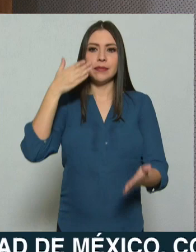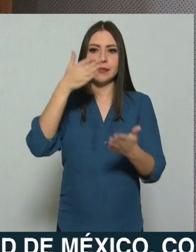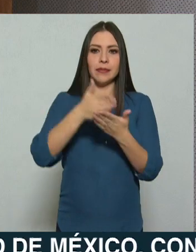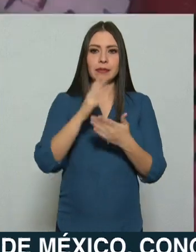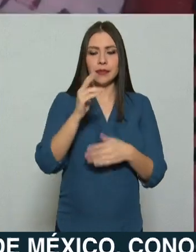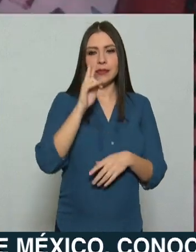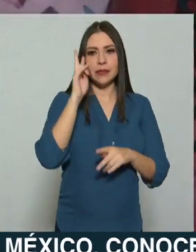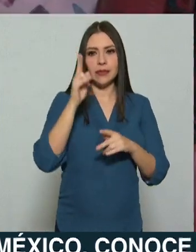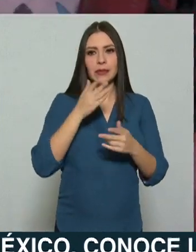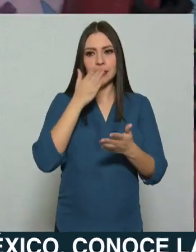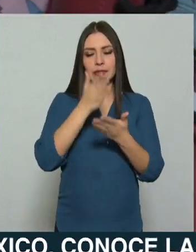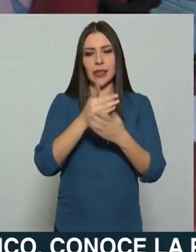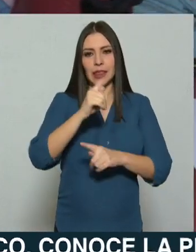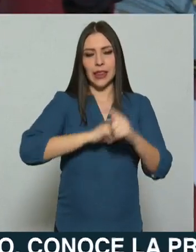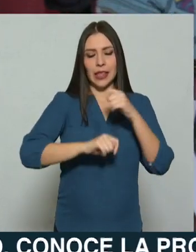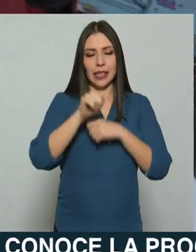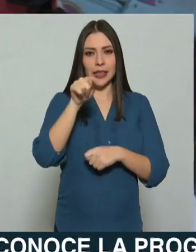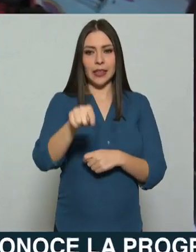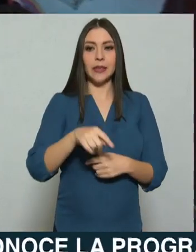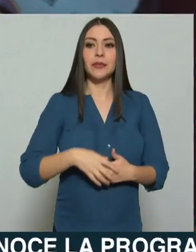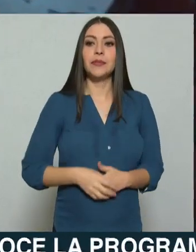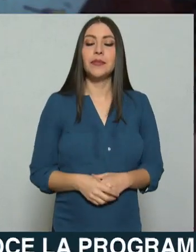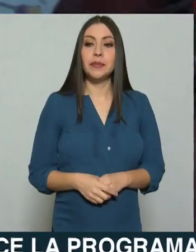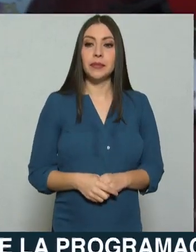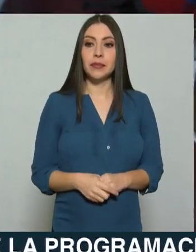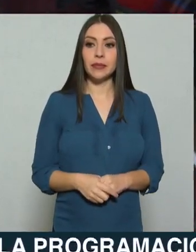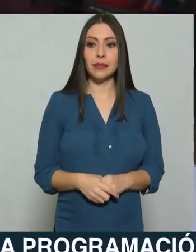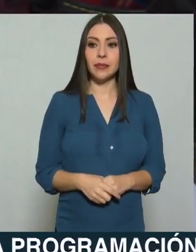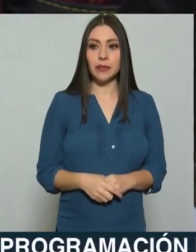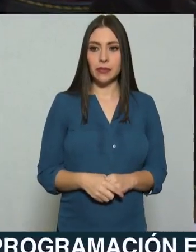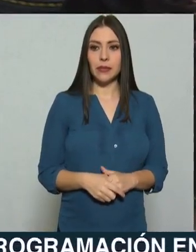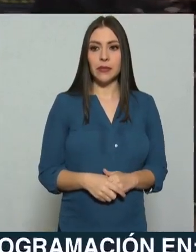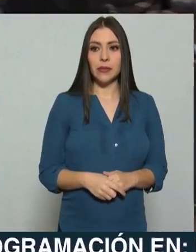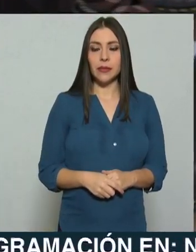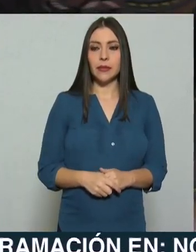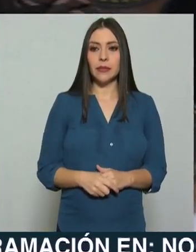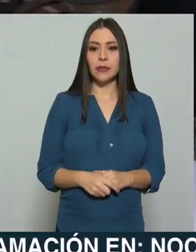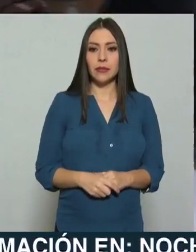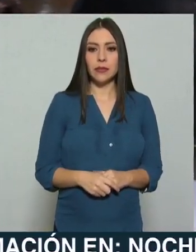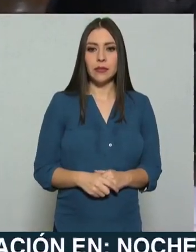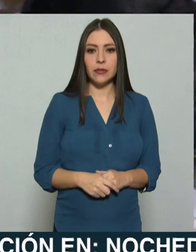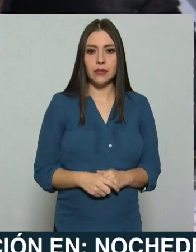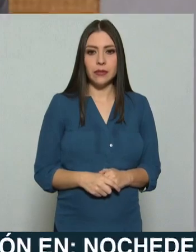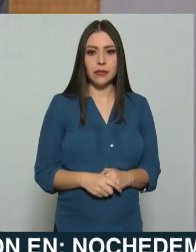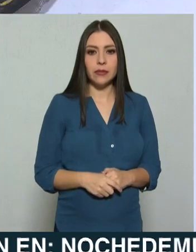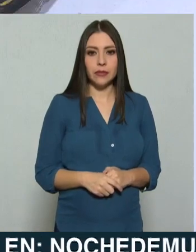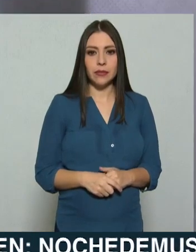visitarlos. En la cámara Javier Cordero para 21 Noticias, Enrique Muñiz.